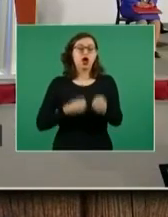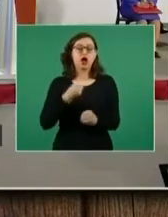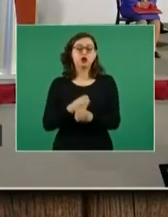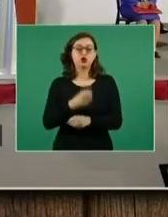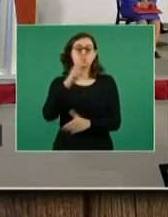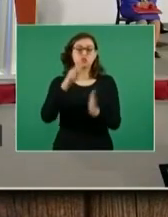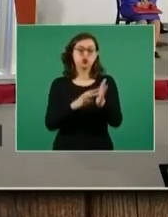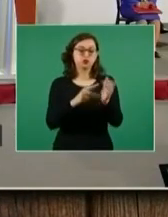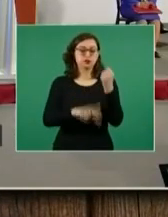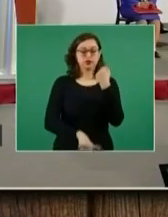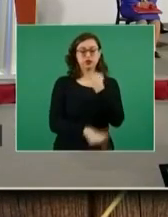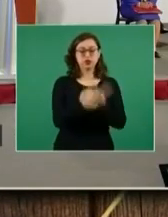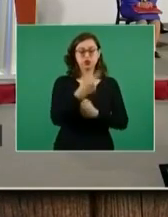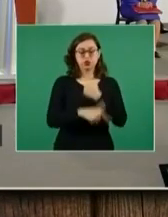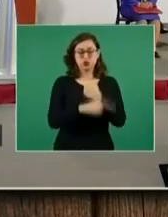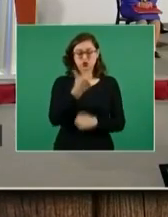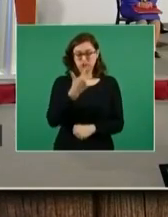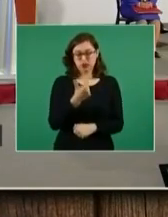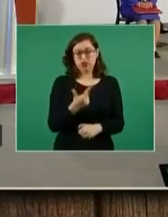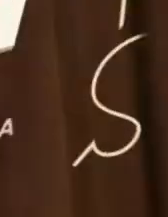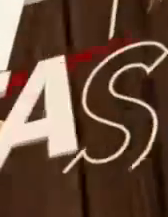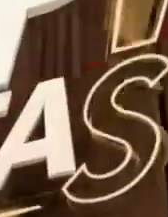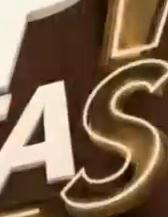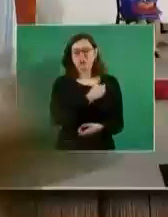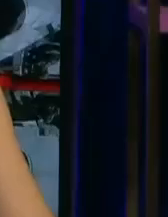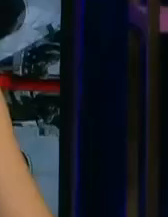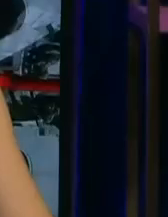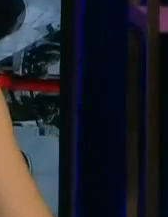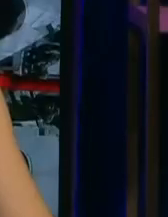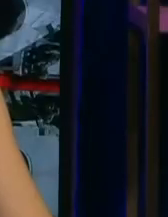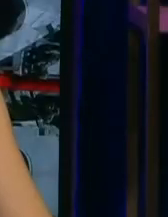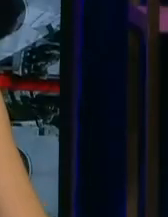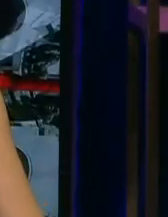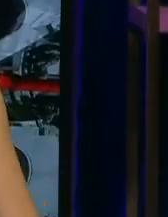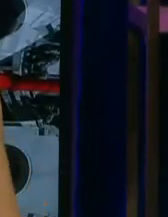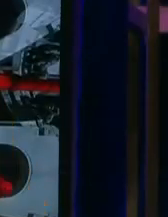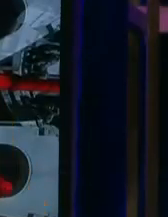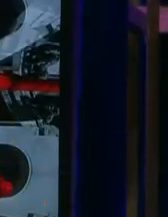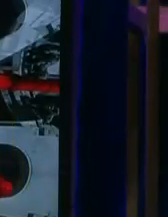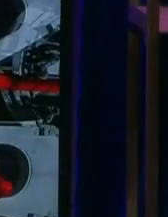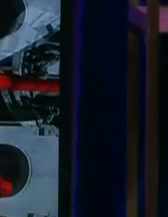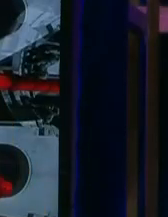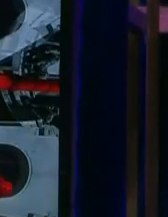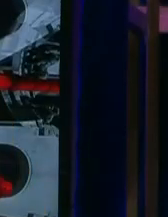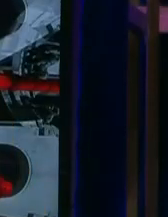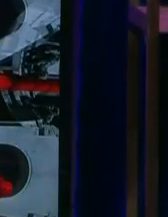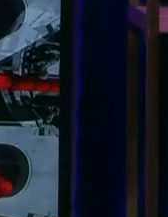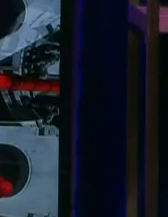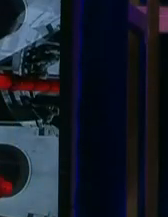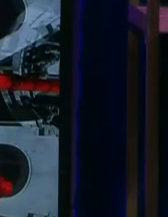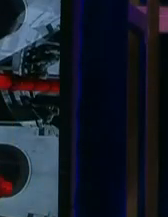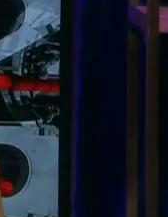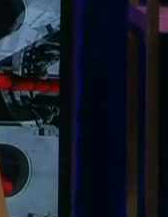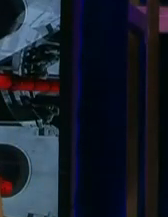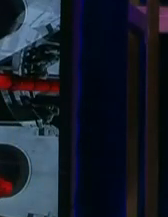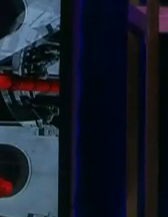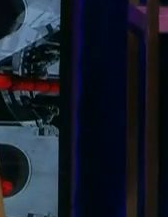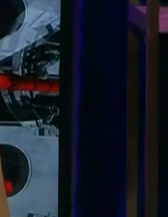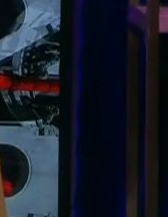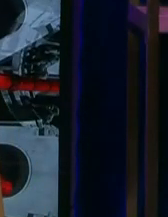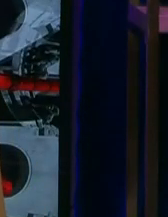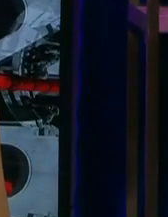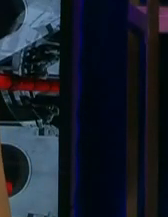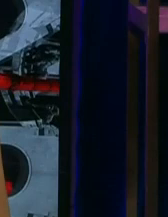2012, también durante la administración del señor Felipe Calderón. Bueno, pues ahí está Santiago Nieto, el titular de la UIF. Y el contrato